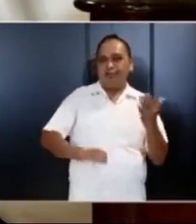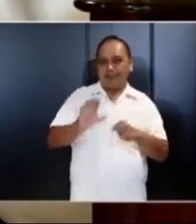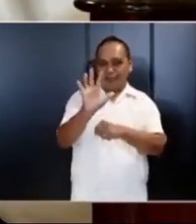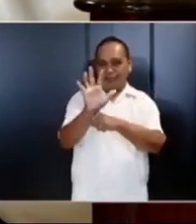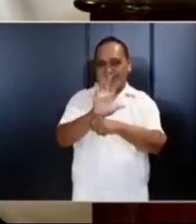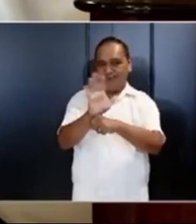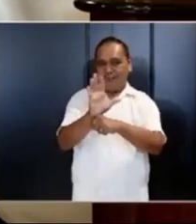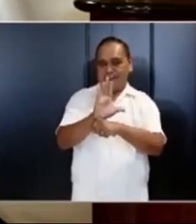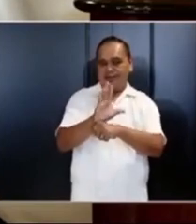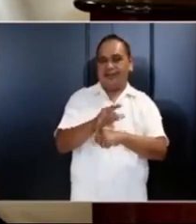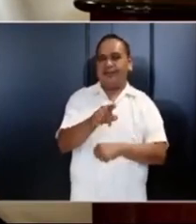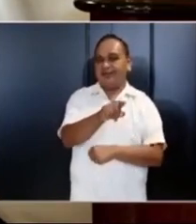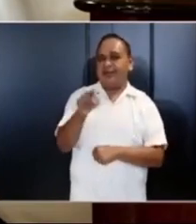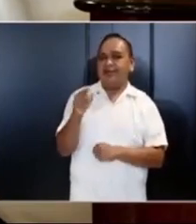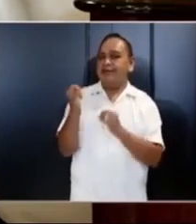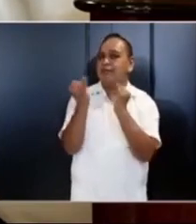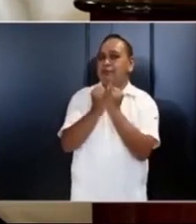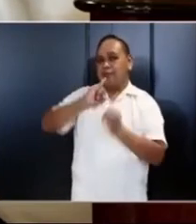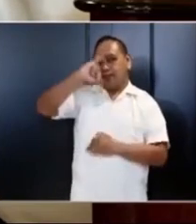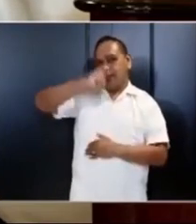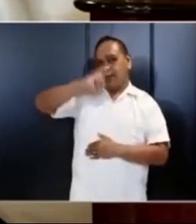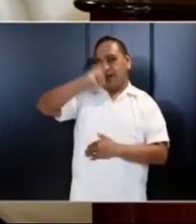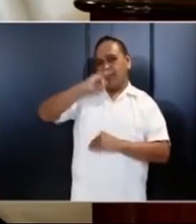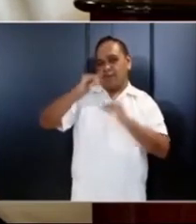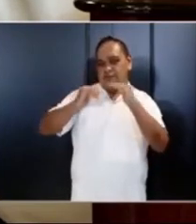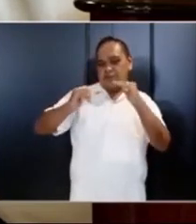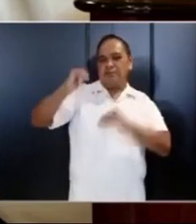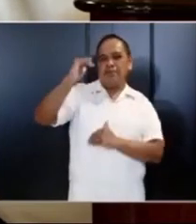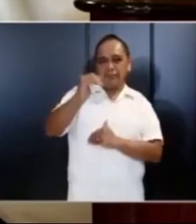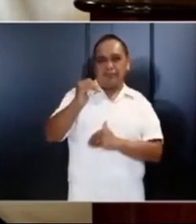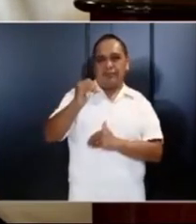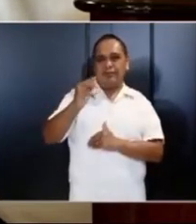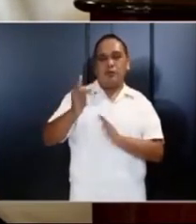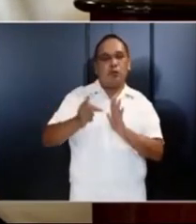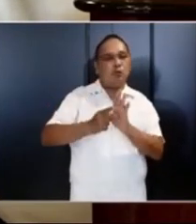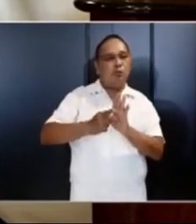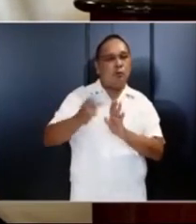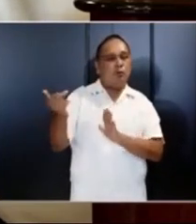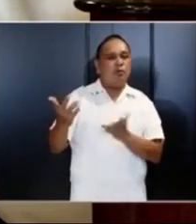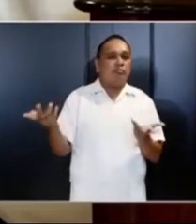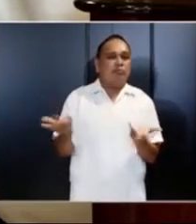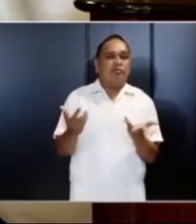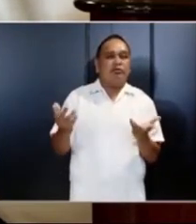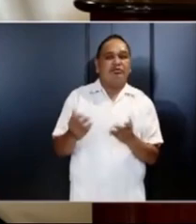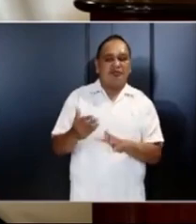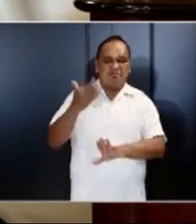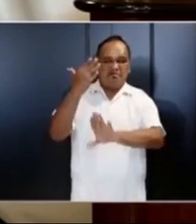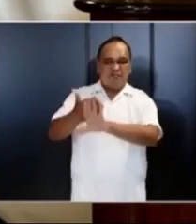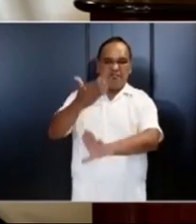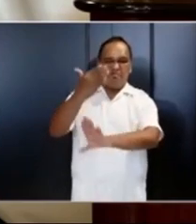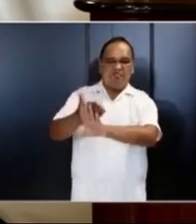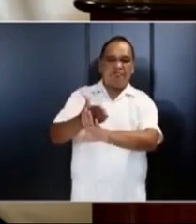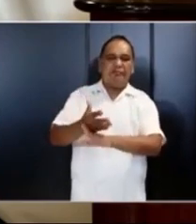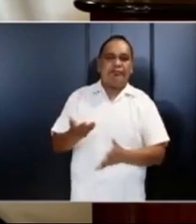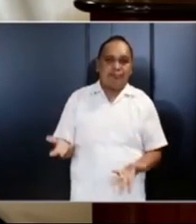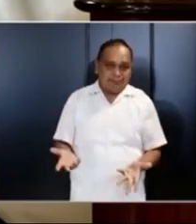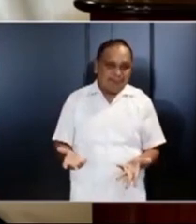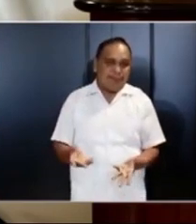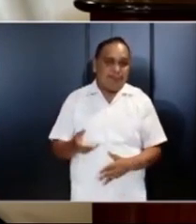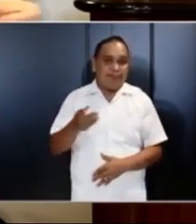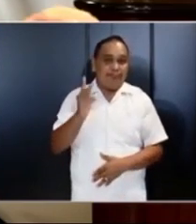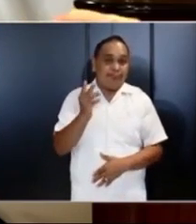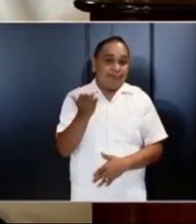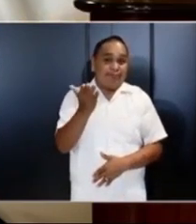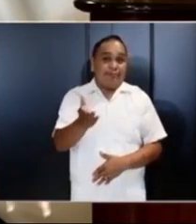este diputado cacique que vuelve a aparecer, que ya de plano, cómo lo maltrata, ¿no? Diciendo, pues